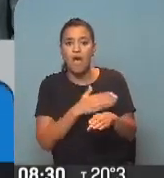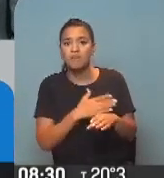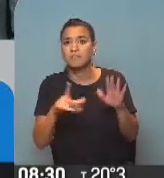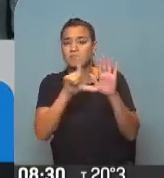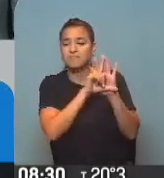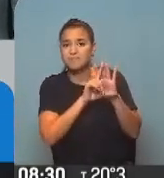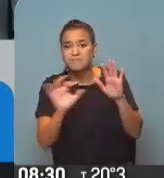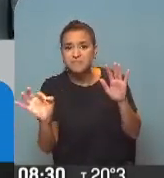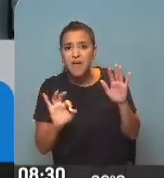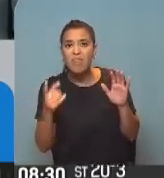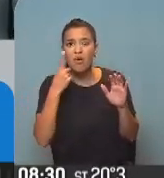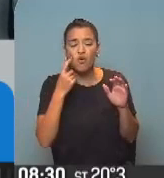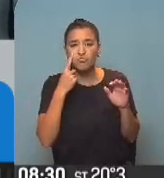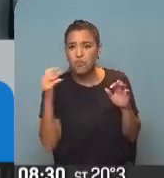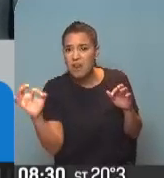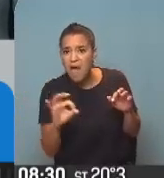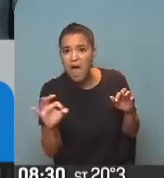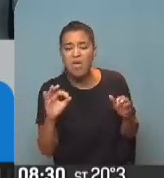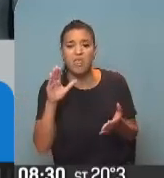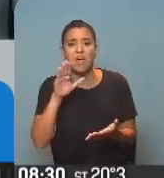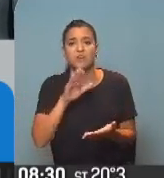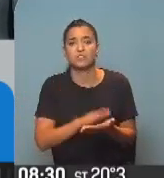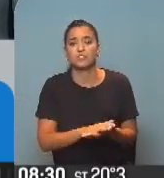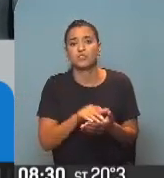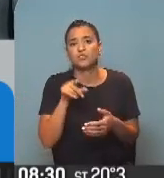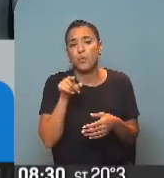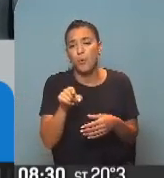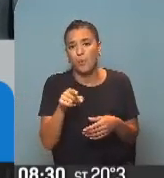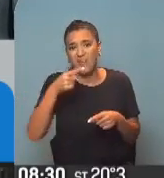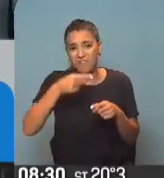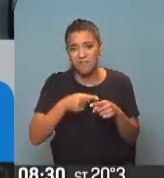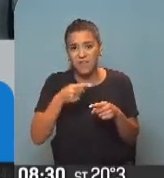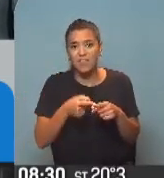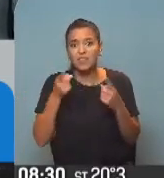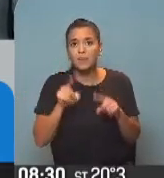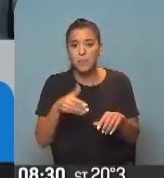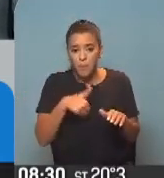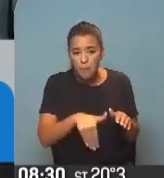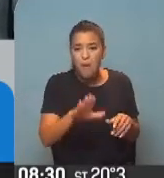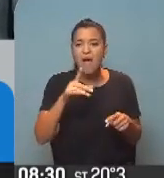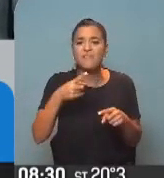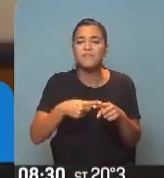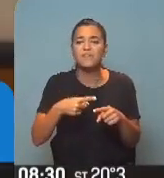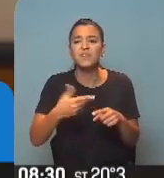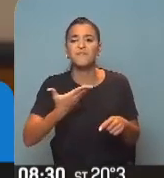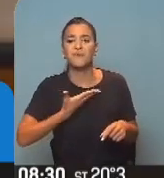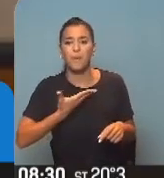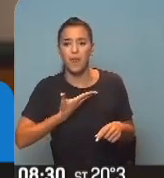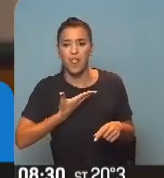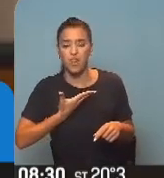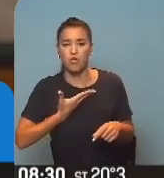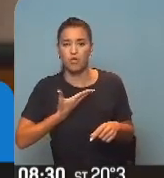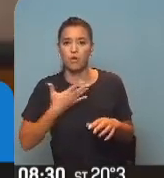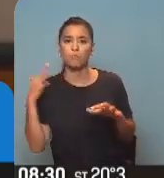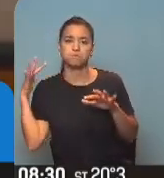ni de control específico sobre los eventos de hecho hay programado un evento muy grande para para febrero es muy